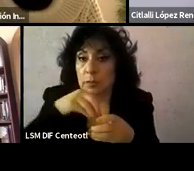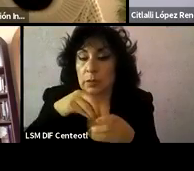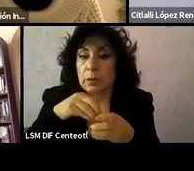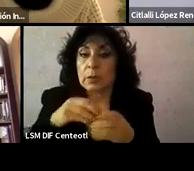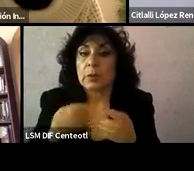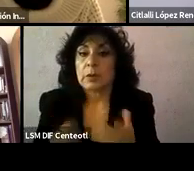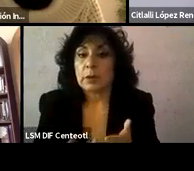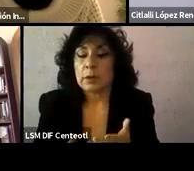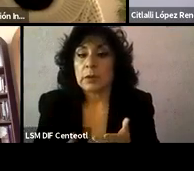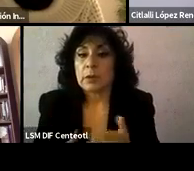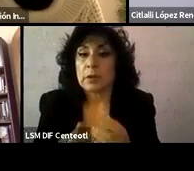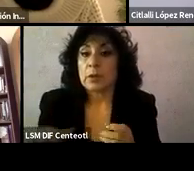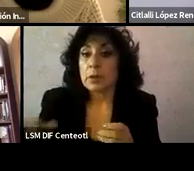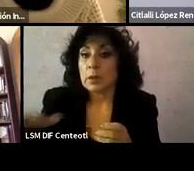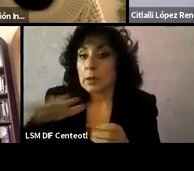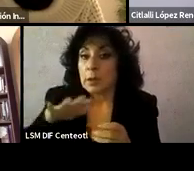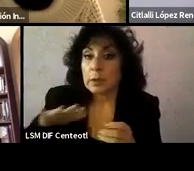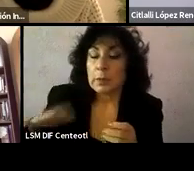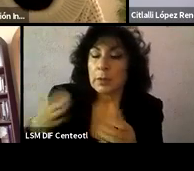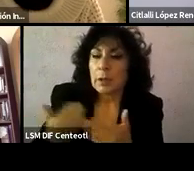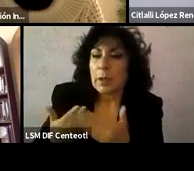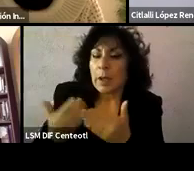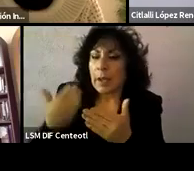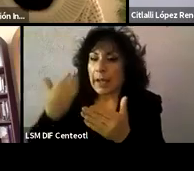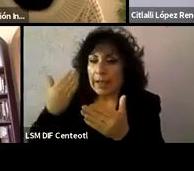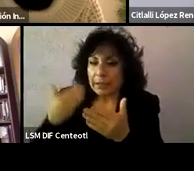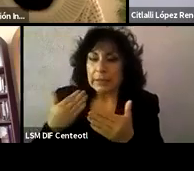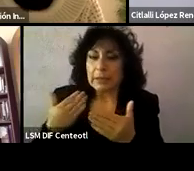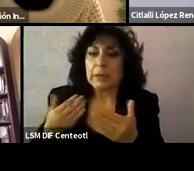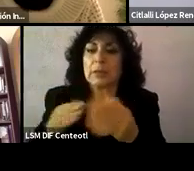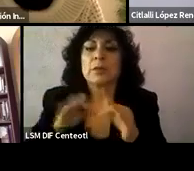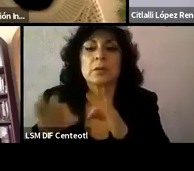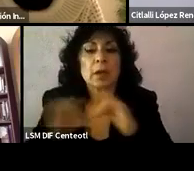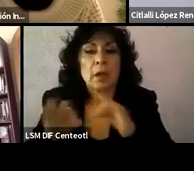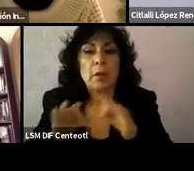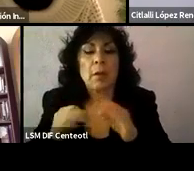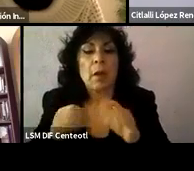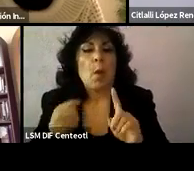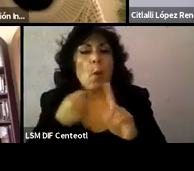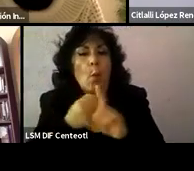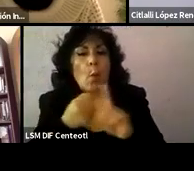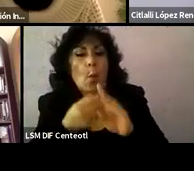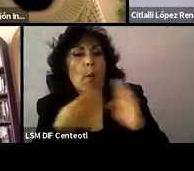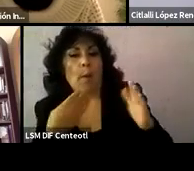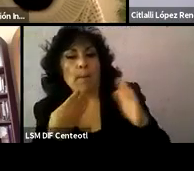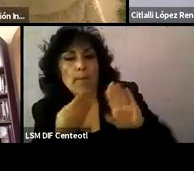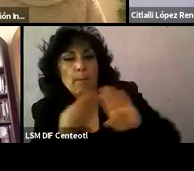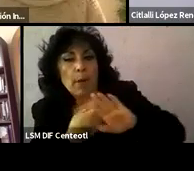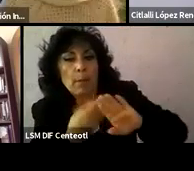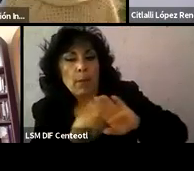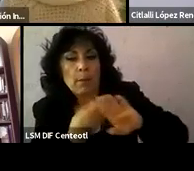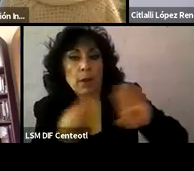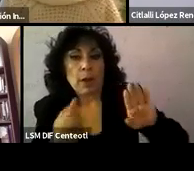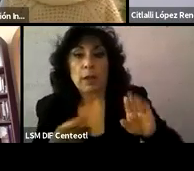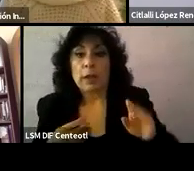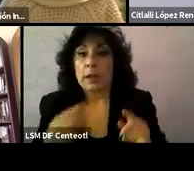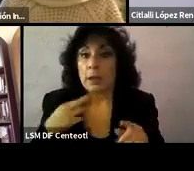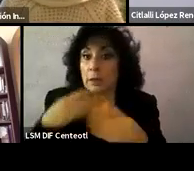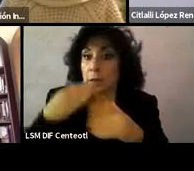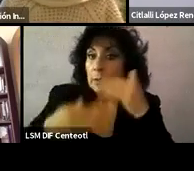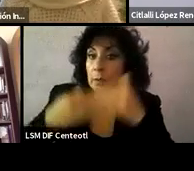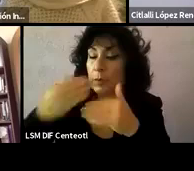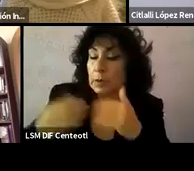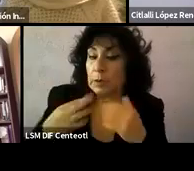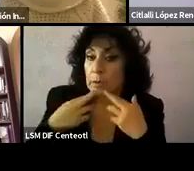con estos espacios en los que hay un trabajo previo de no violencia. Una vez más, hablar de estos procesos de resolución y